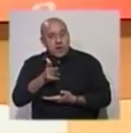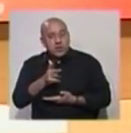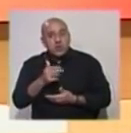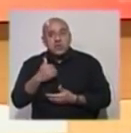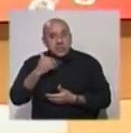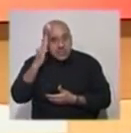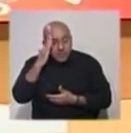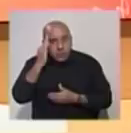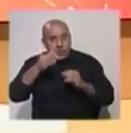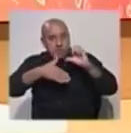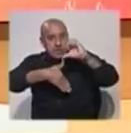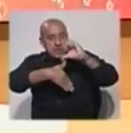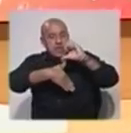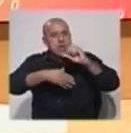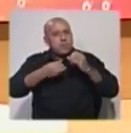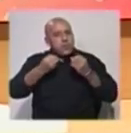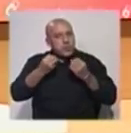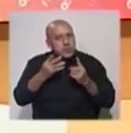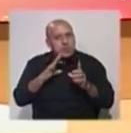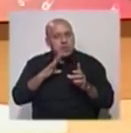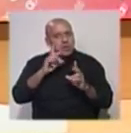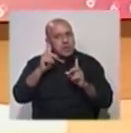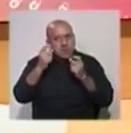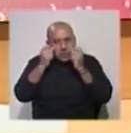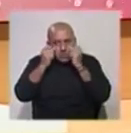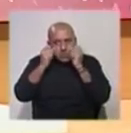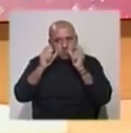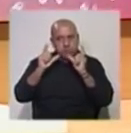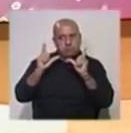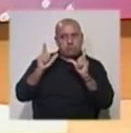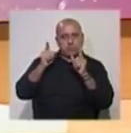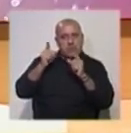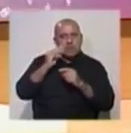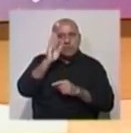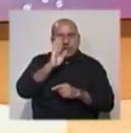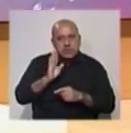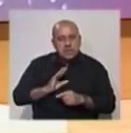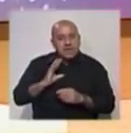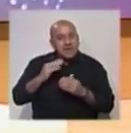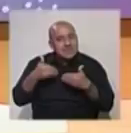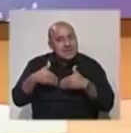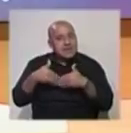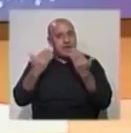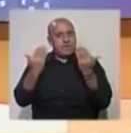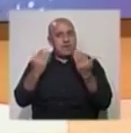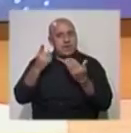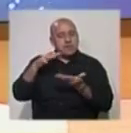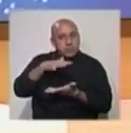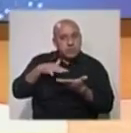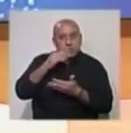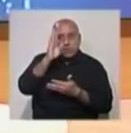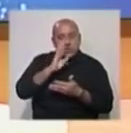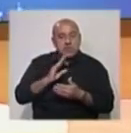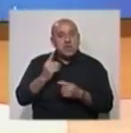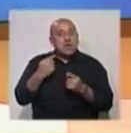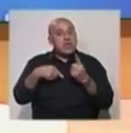trágicamente en América Latina. Por eso hay que advertir, lo que está ocurriendo es muy grave y no hay que mirarlo